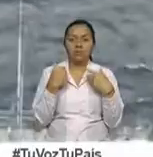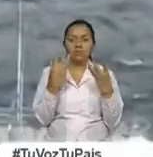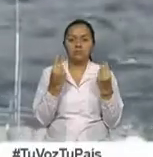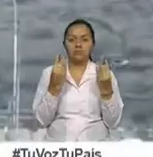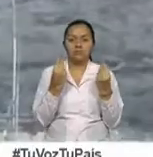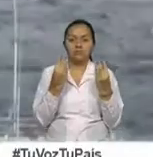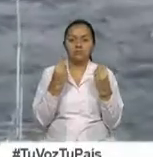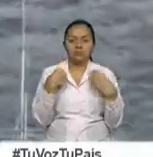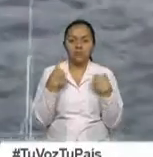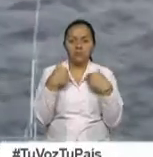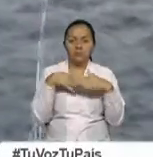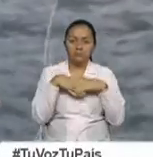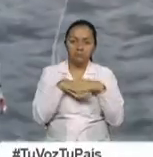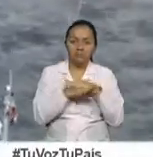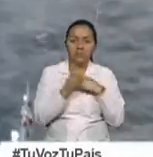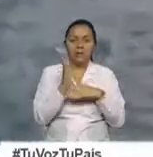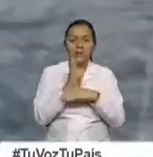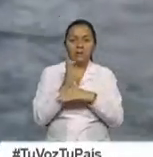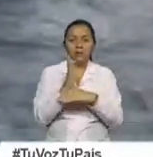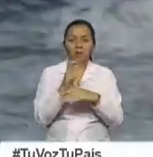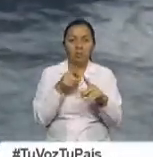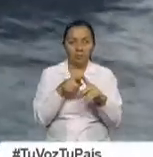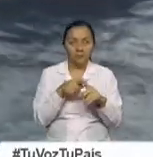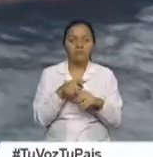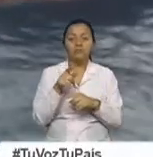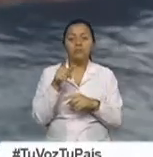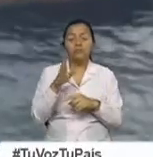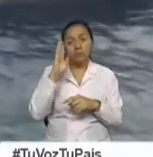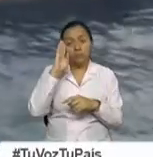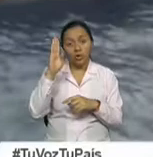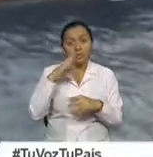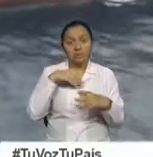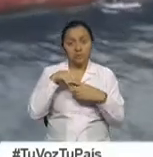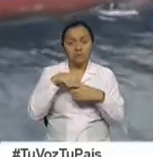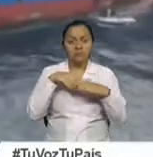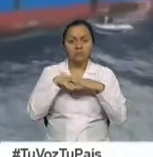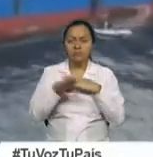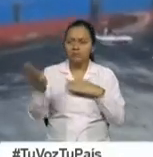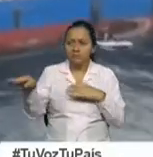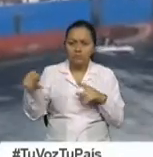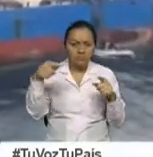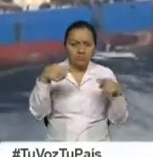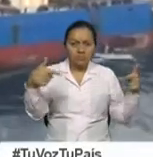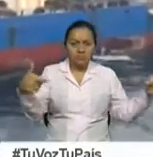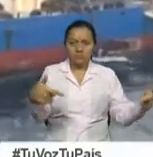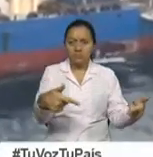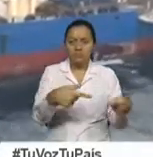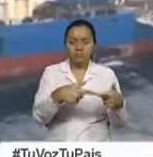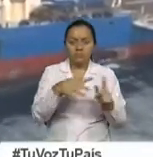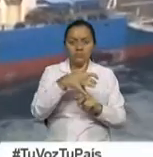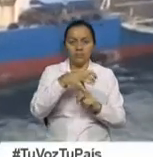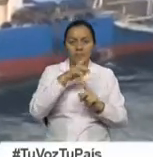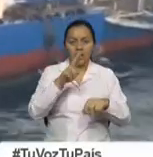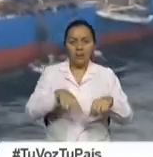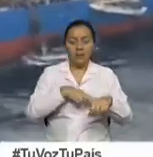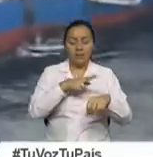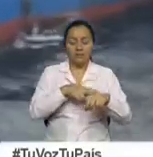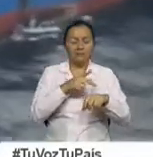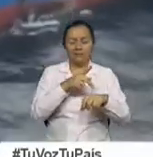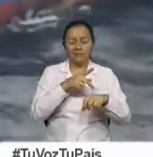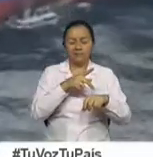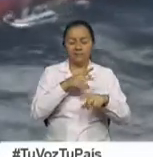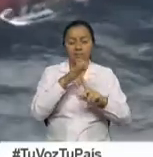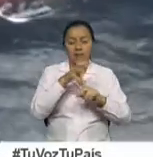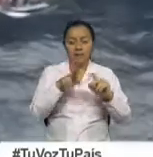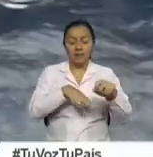permitida. En el operativo intervinieron los oficiales de conservación de la dirección del Parque Nacional Galápagos, quienes alertaron a la Armada